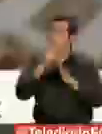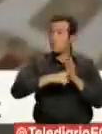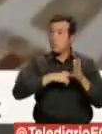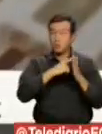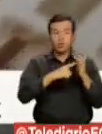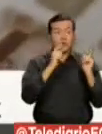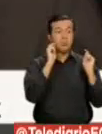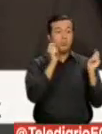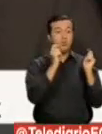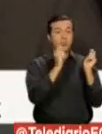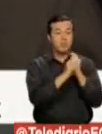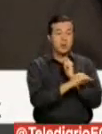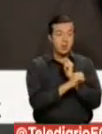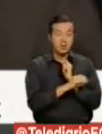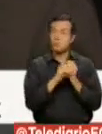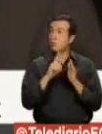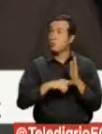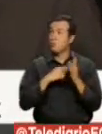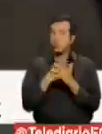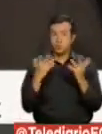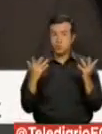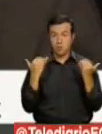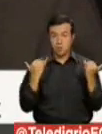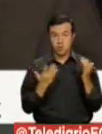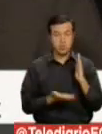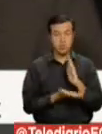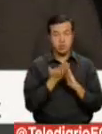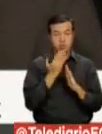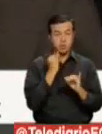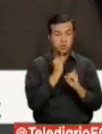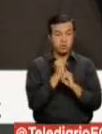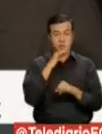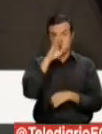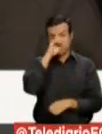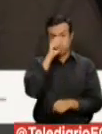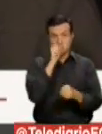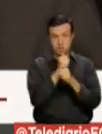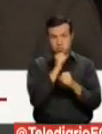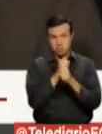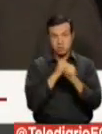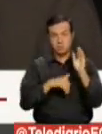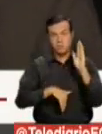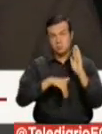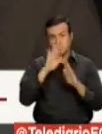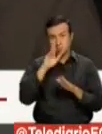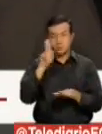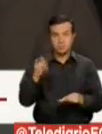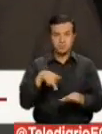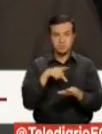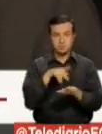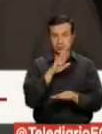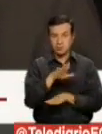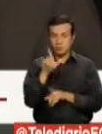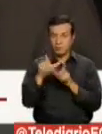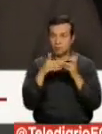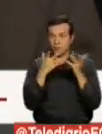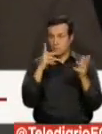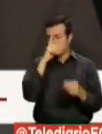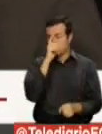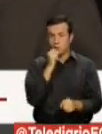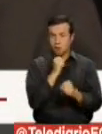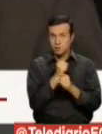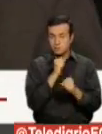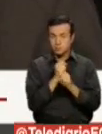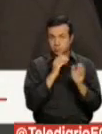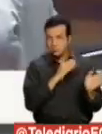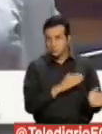material publicitario. Hay un crecimiento del sector en cuanto a los puestos de trabajo, en cuanto a la profesionalización de la gente que trabaja ahí, que